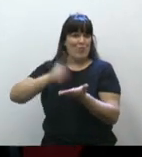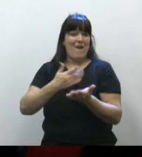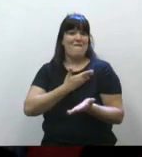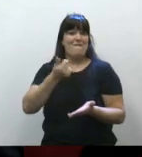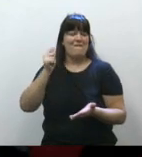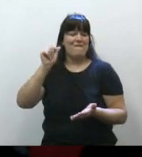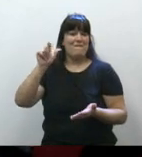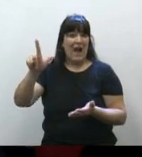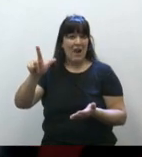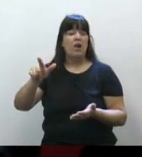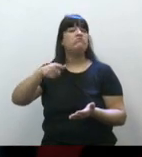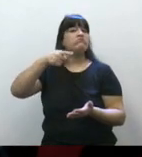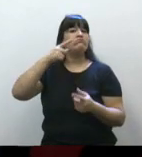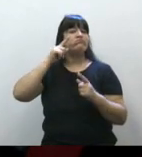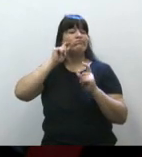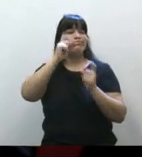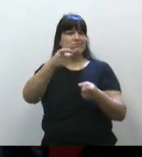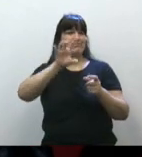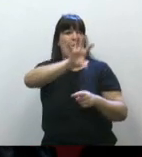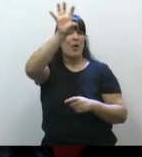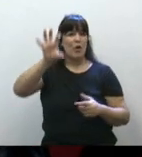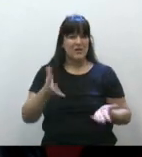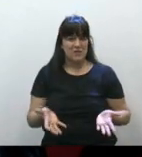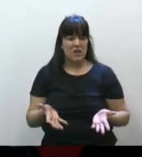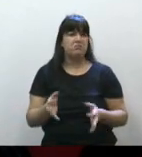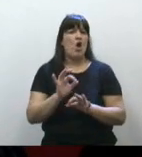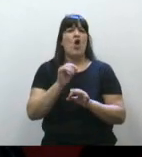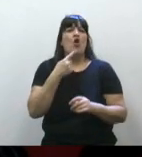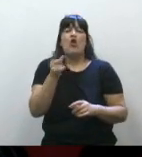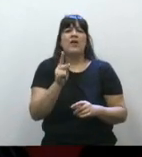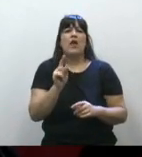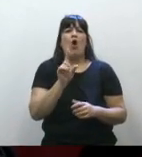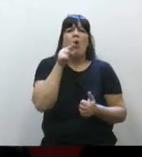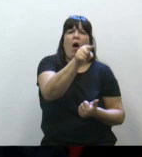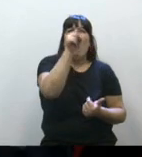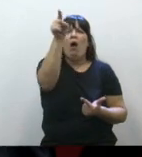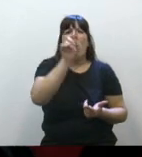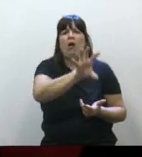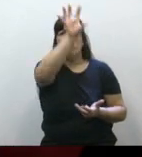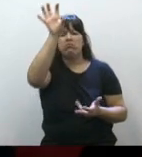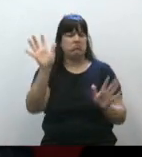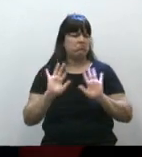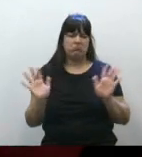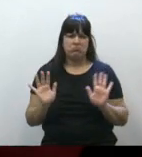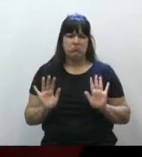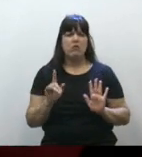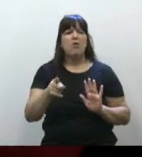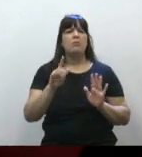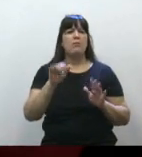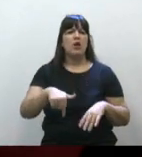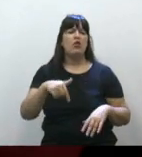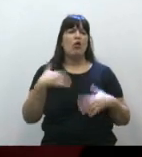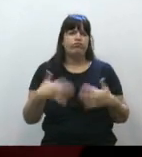quiero hacer cargo a ningún a ningún gobernador creo que también a veces hay estructuras burocráticas muy